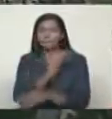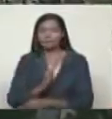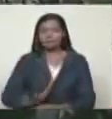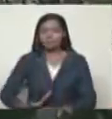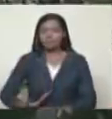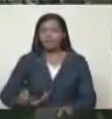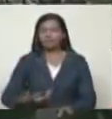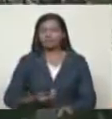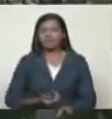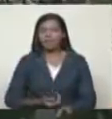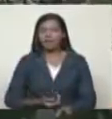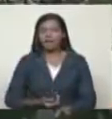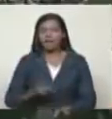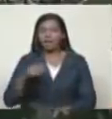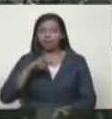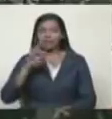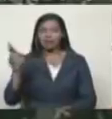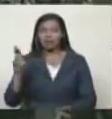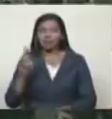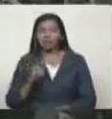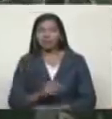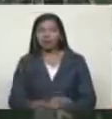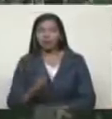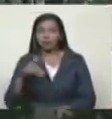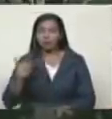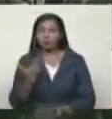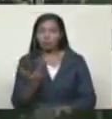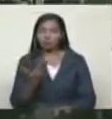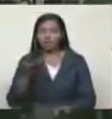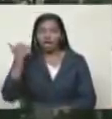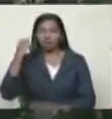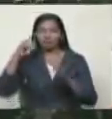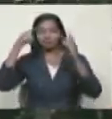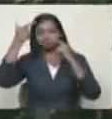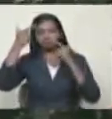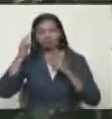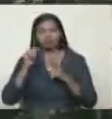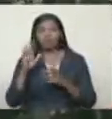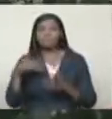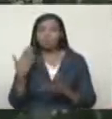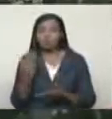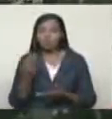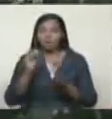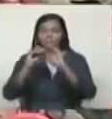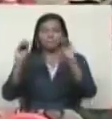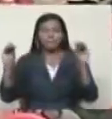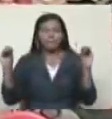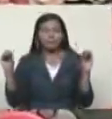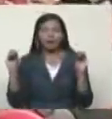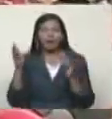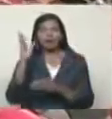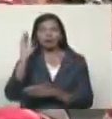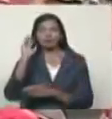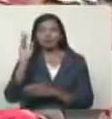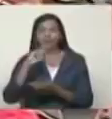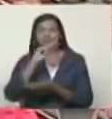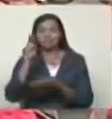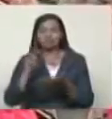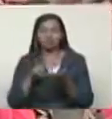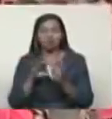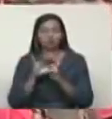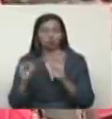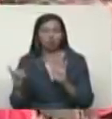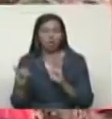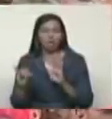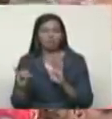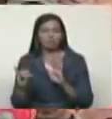Estado y jefe de gobierno, podía convocar la Asamblea Nacional Constituyente sin necesidad